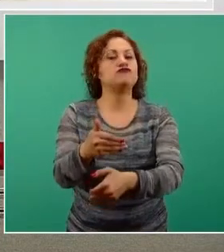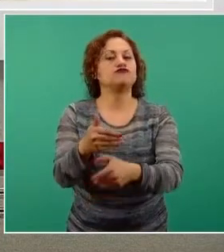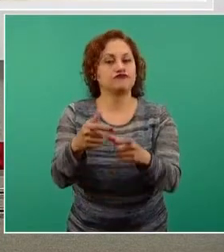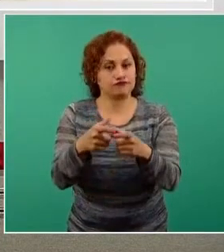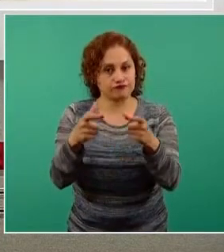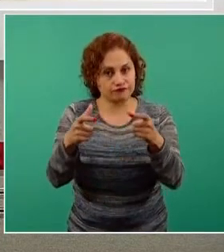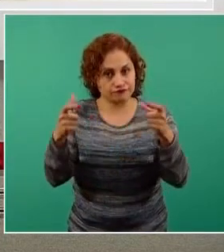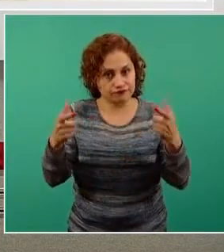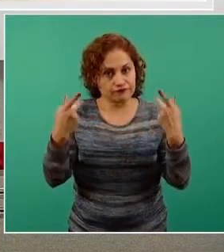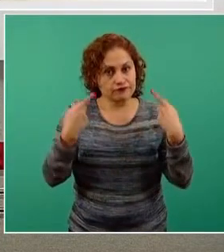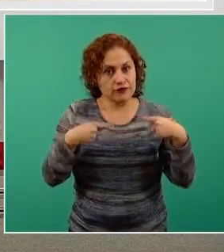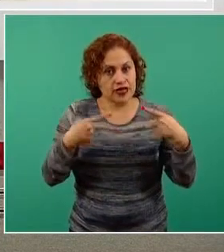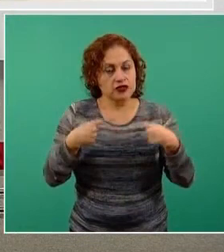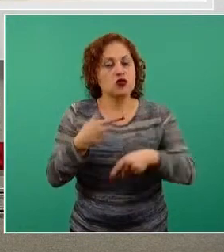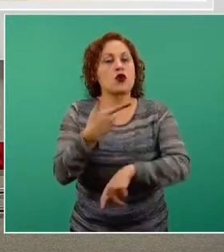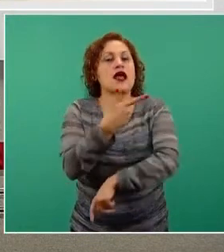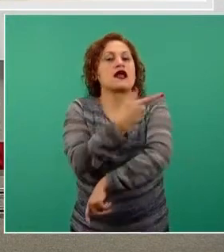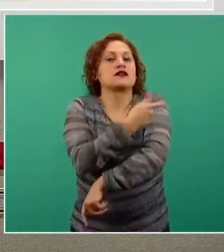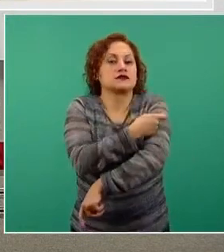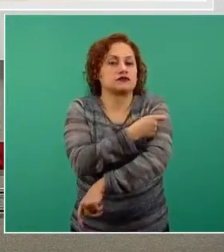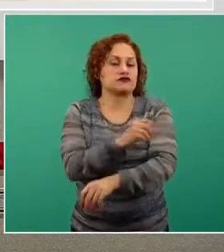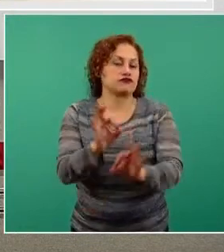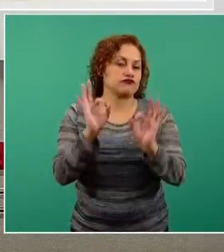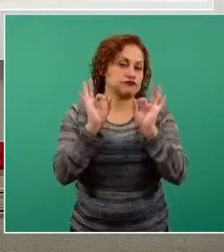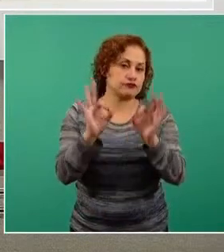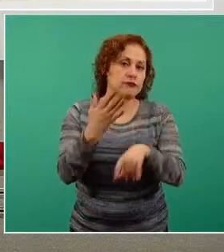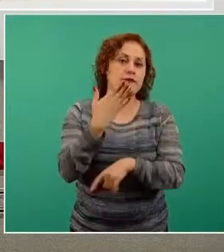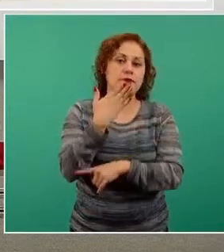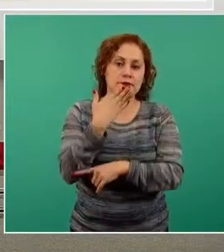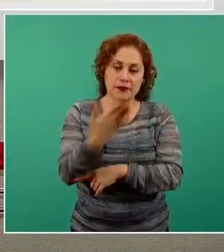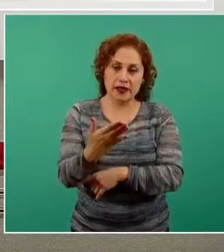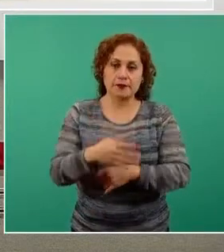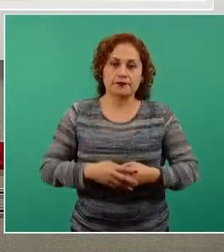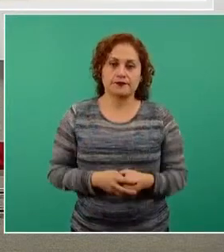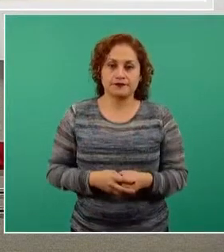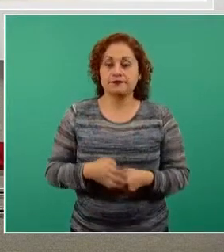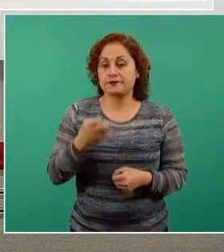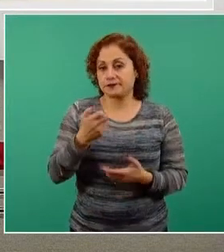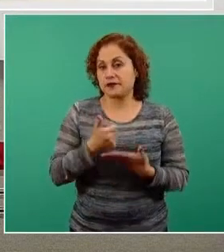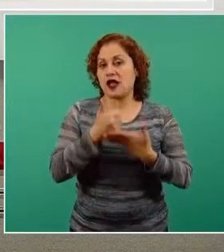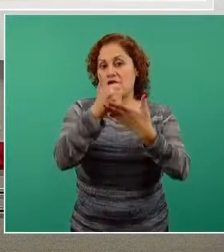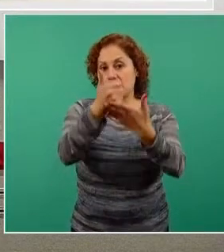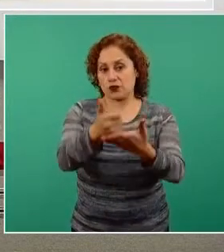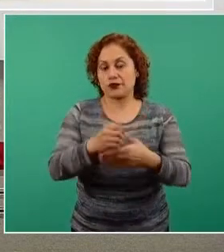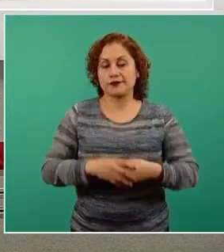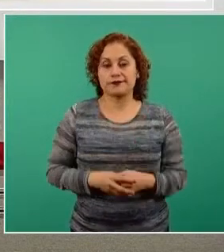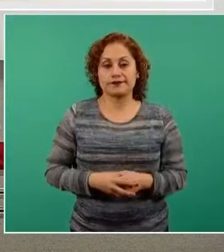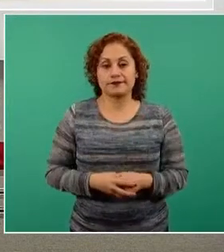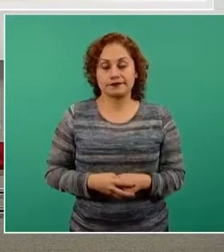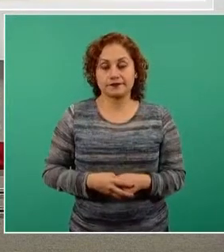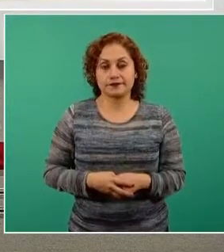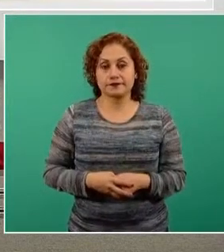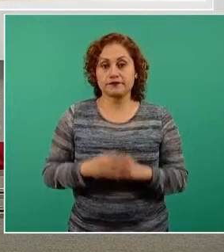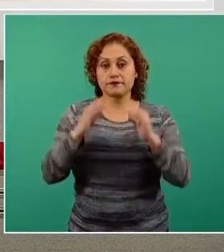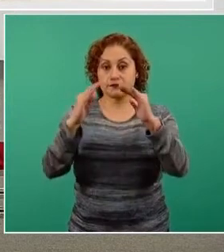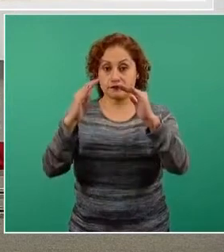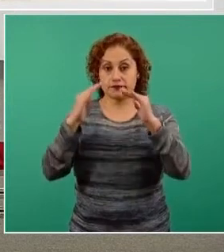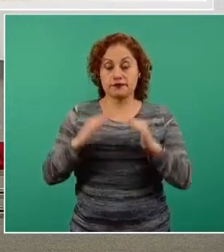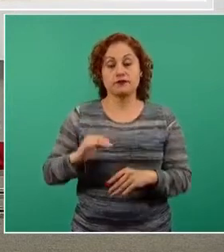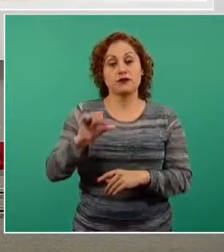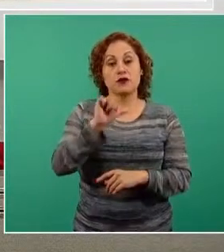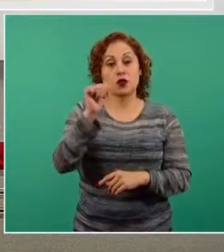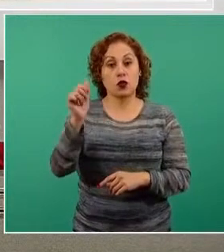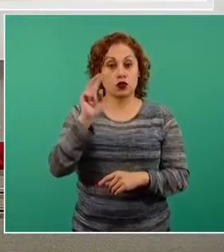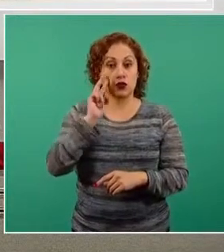esto será obviamente mayor e incrementará el impacto a nivel poblacional. Podemos ver también